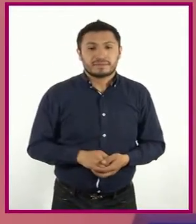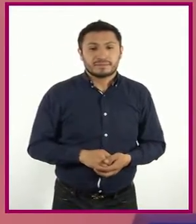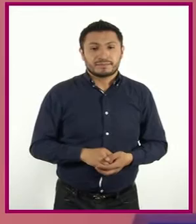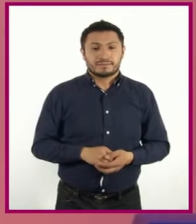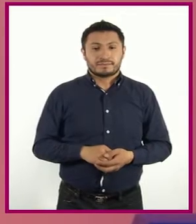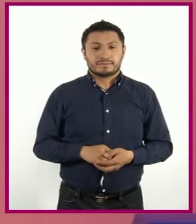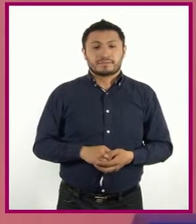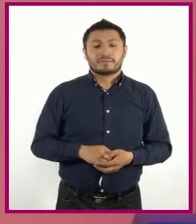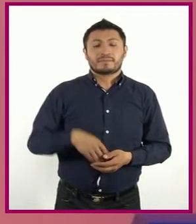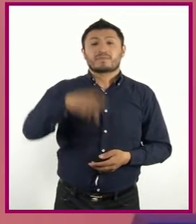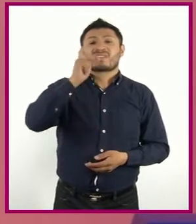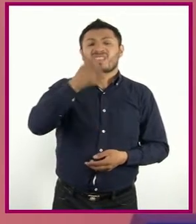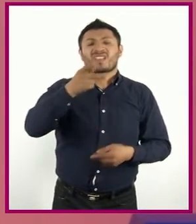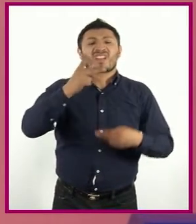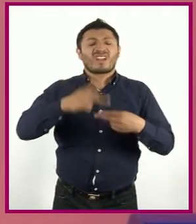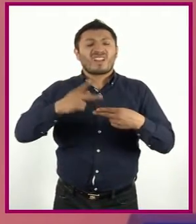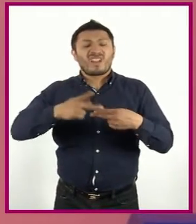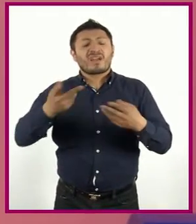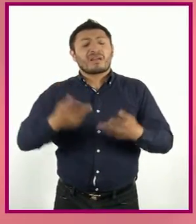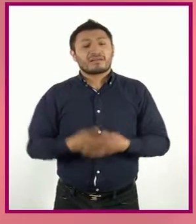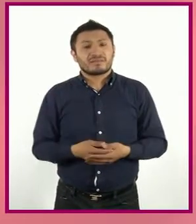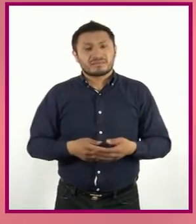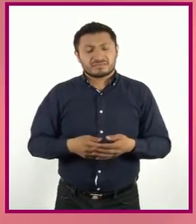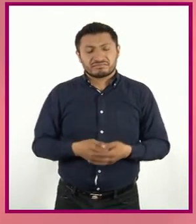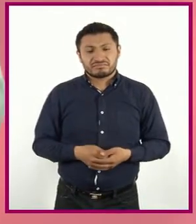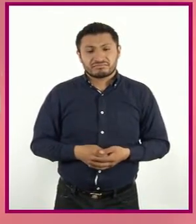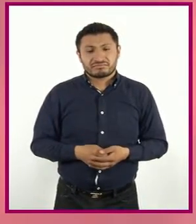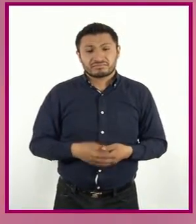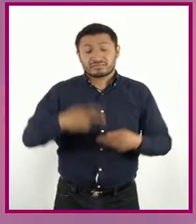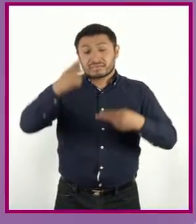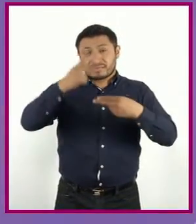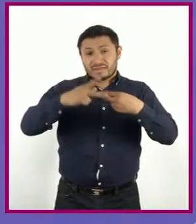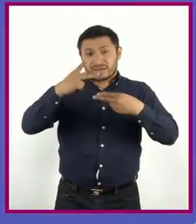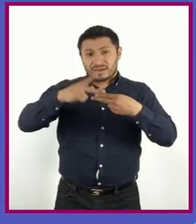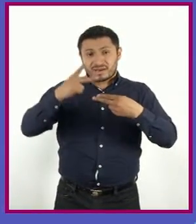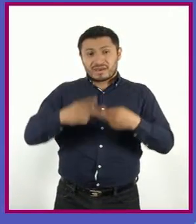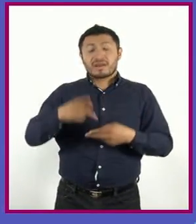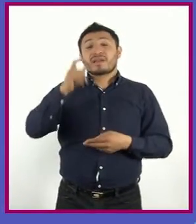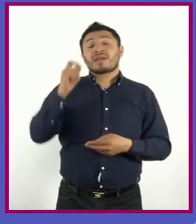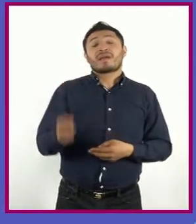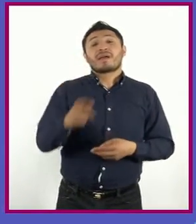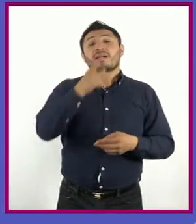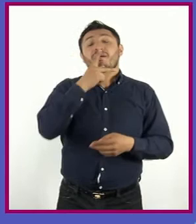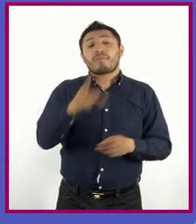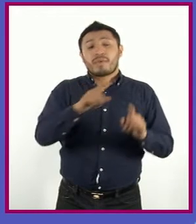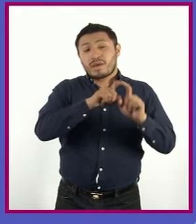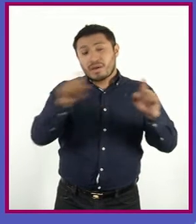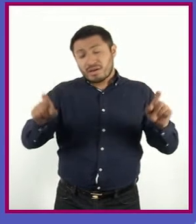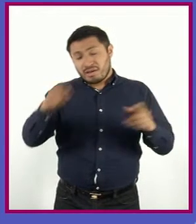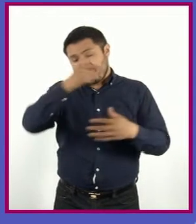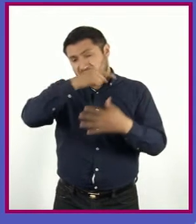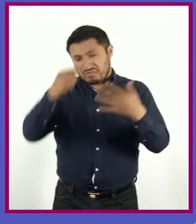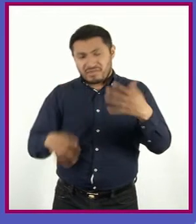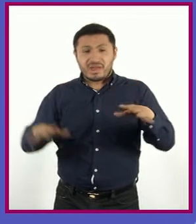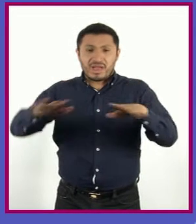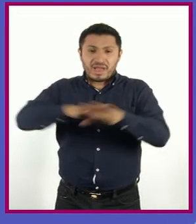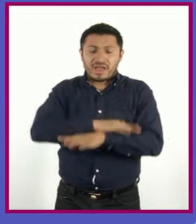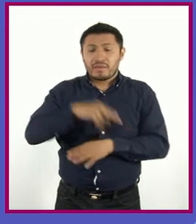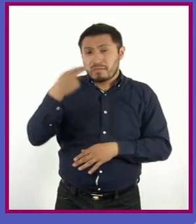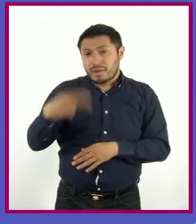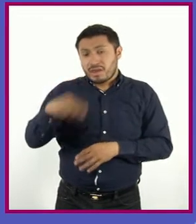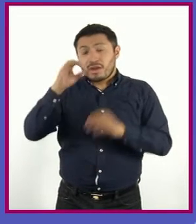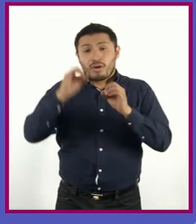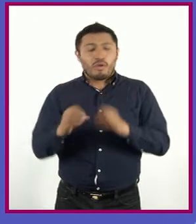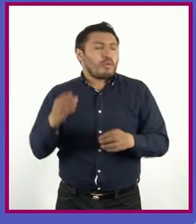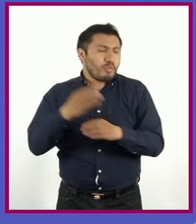un pronombre y para qué sirve? Los pronombres son una serie de palabras que se encargan de sustituir al nombre o a